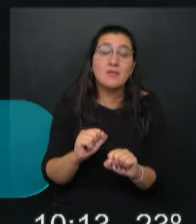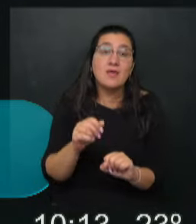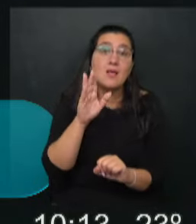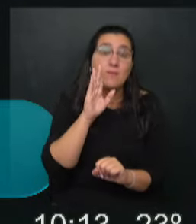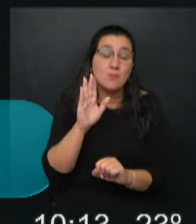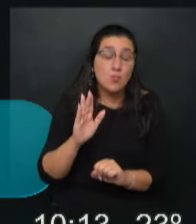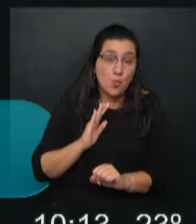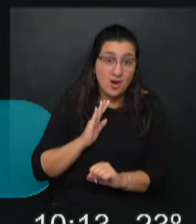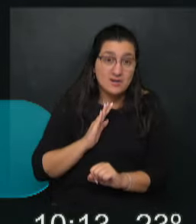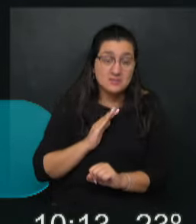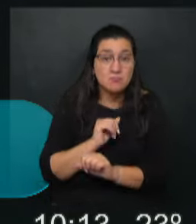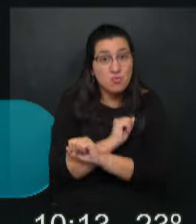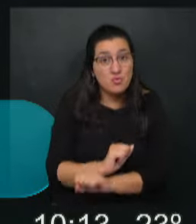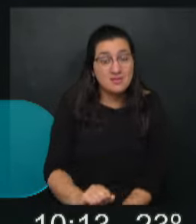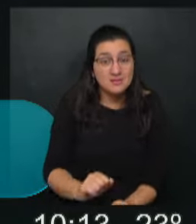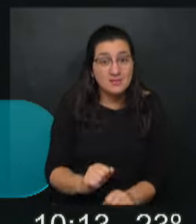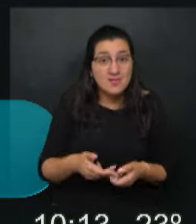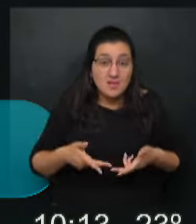tratamientos